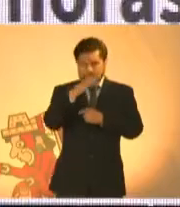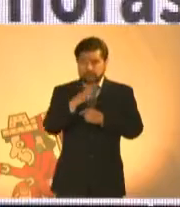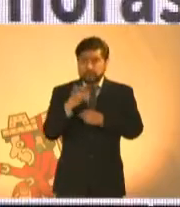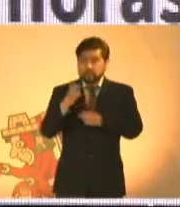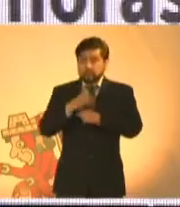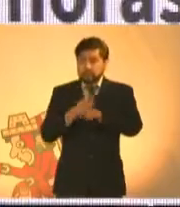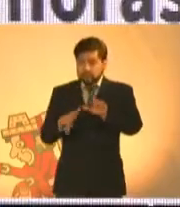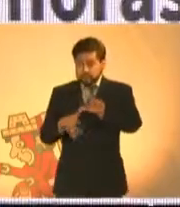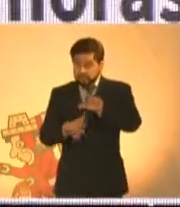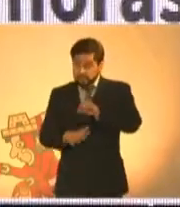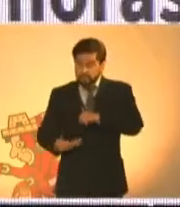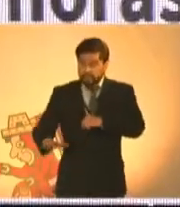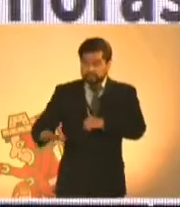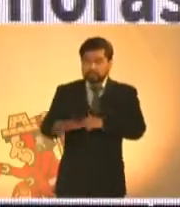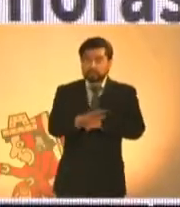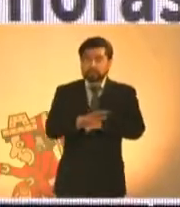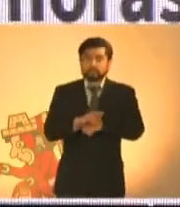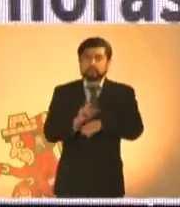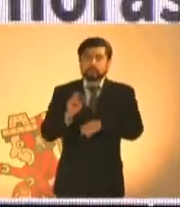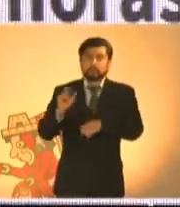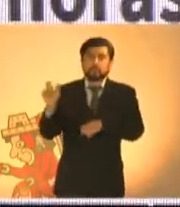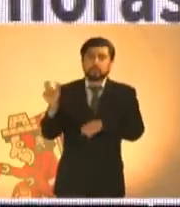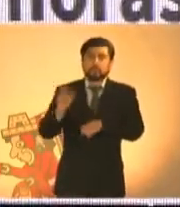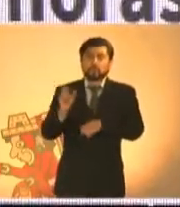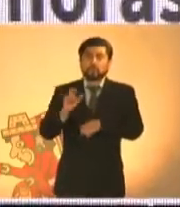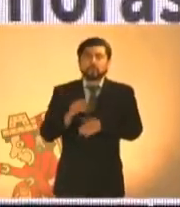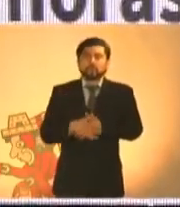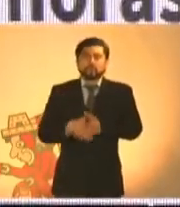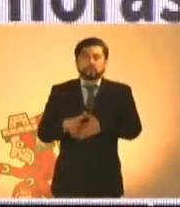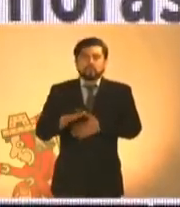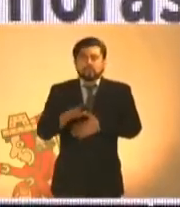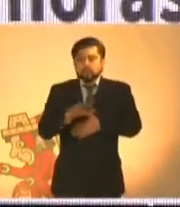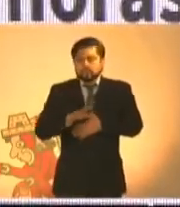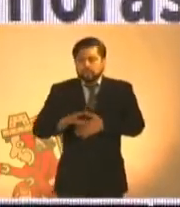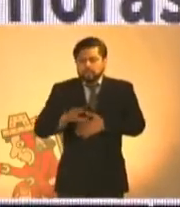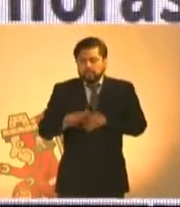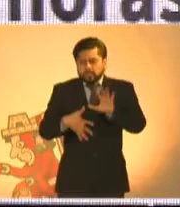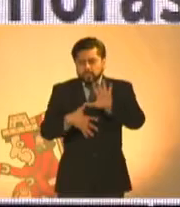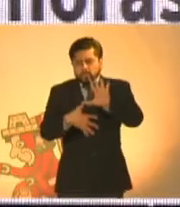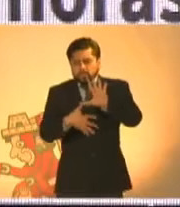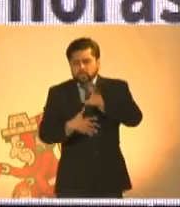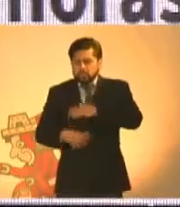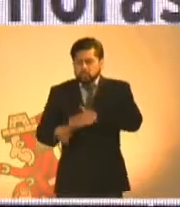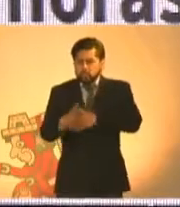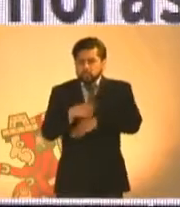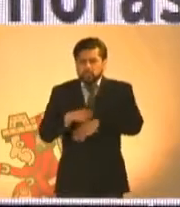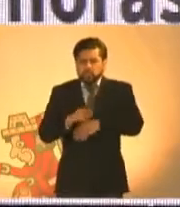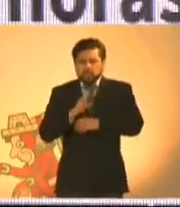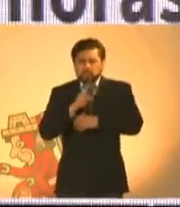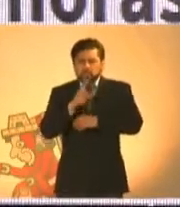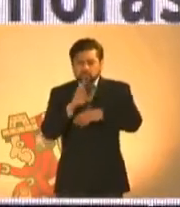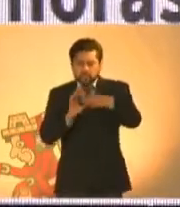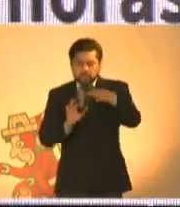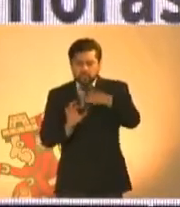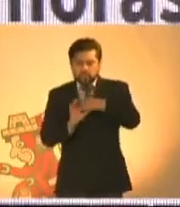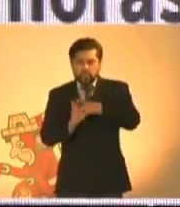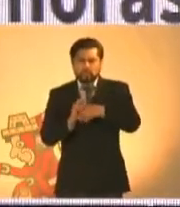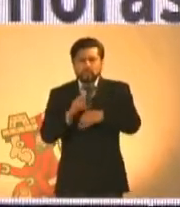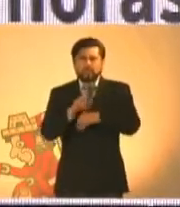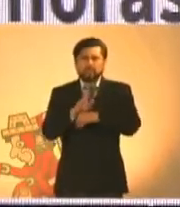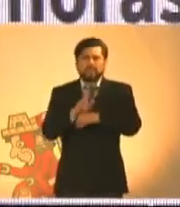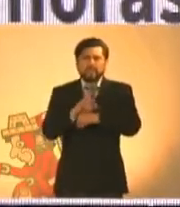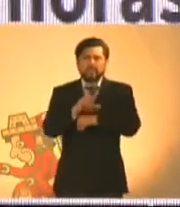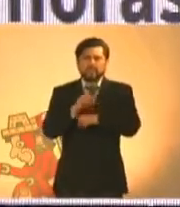en que al cortarnos un continente una sola voz nos cortaron en paisitos